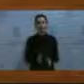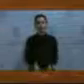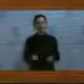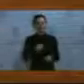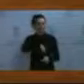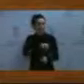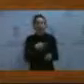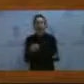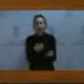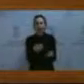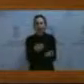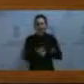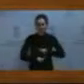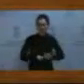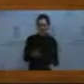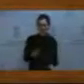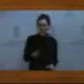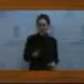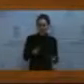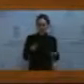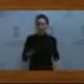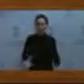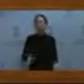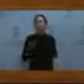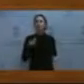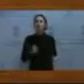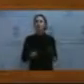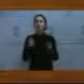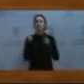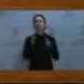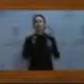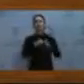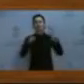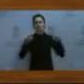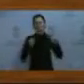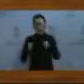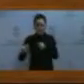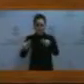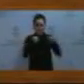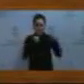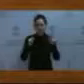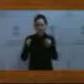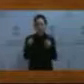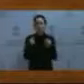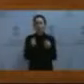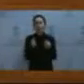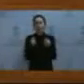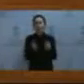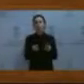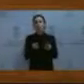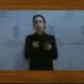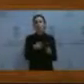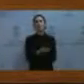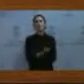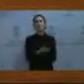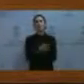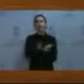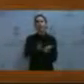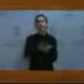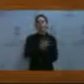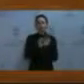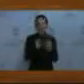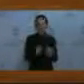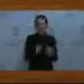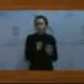perdidos. Especialmente cuando nos encontramos debatiendo en este Parlamento también otra nueva proposición de ley, que es la de la Unidad